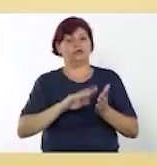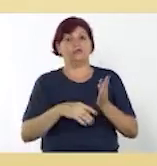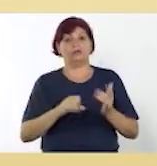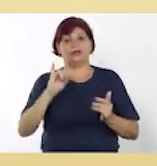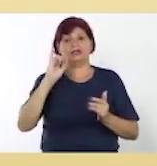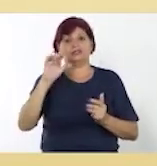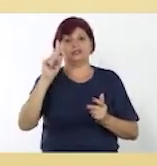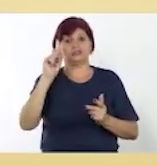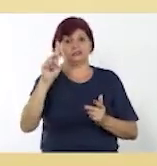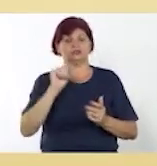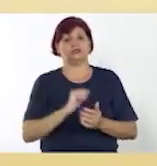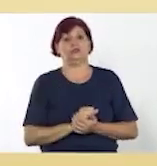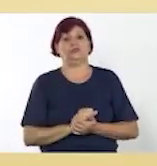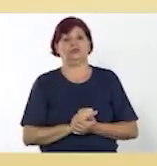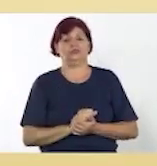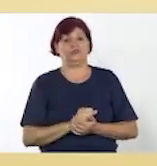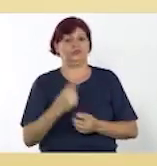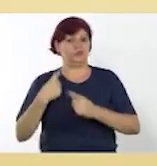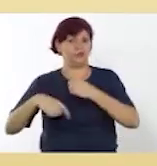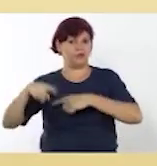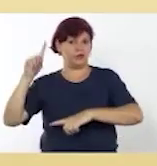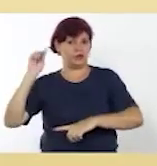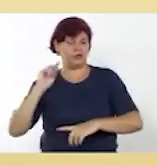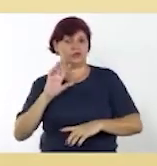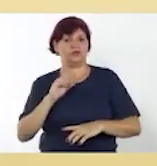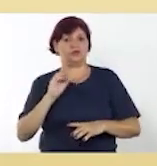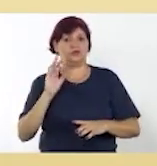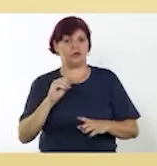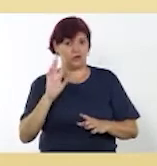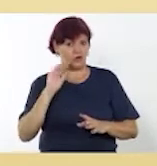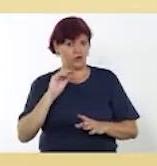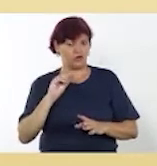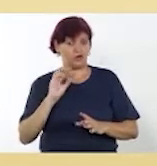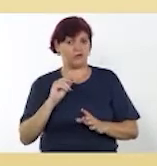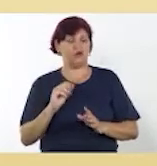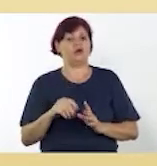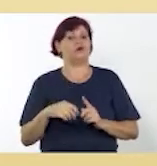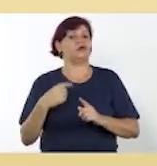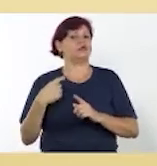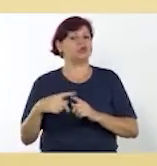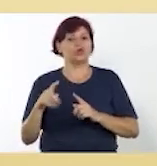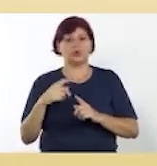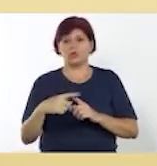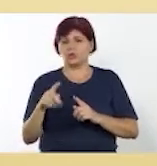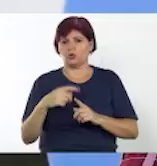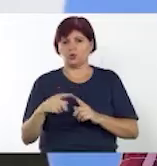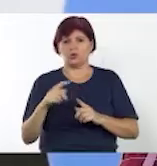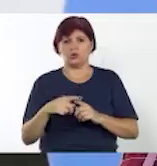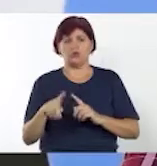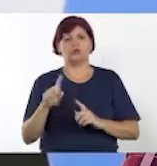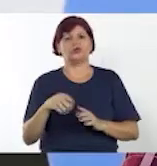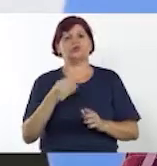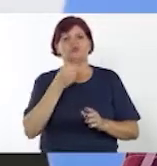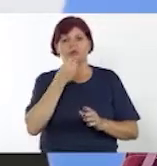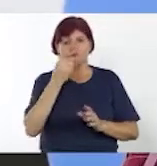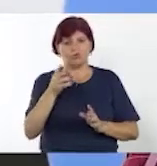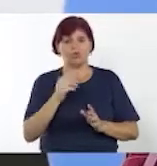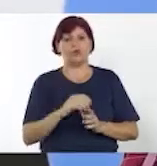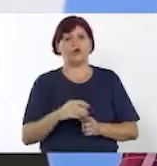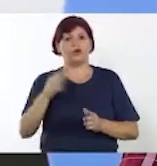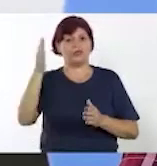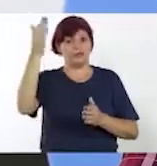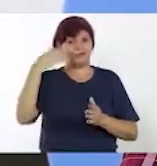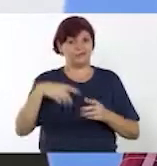página 61. Ayer yo les hablaba también de una aplicación relacionada con estadística descriptiva que la